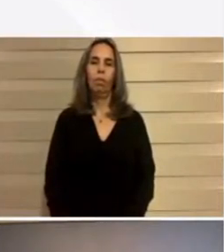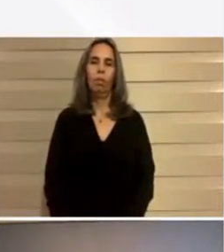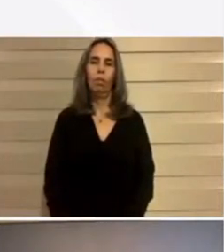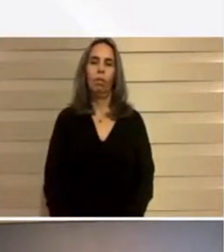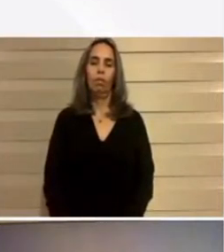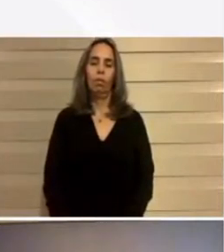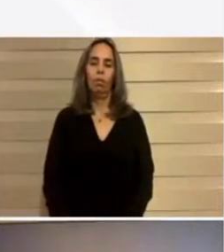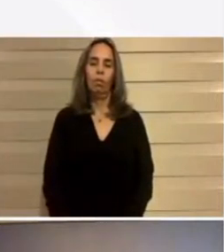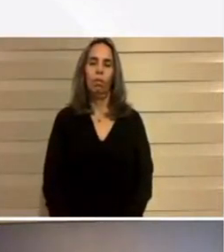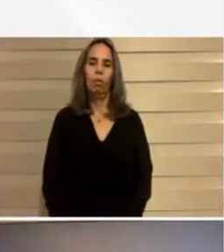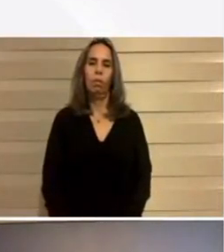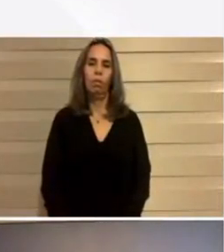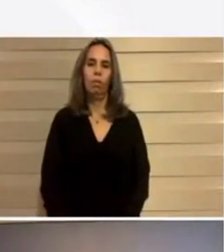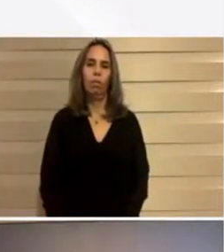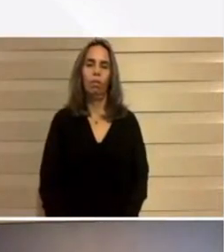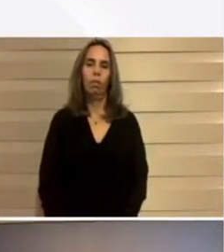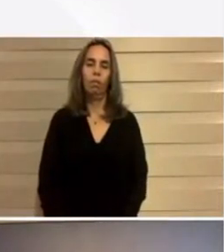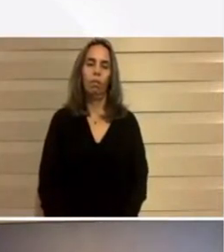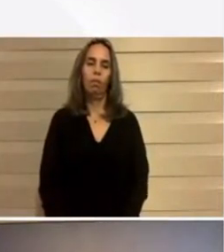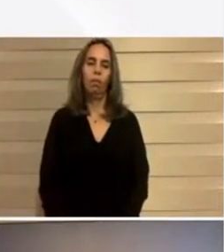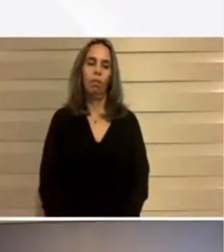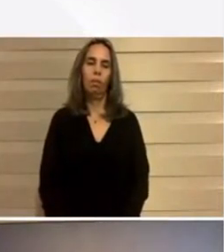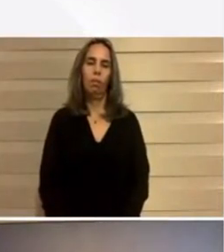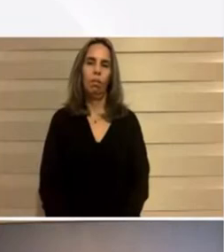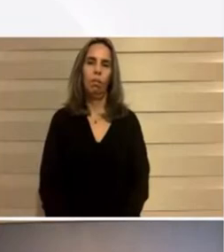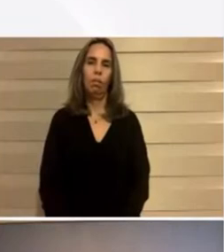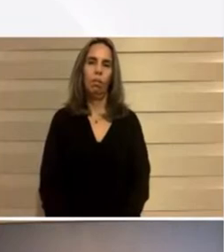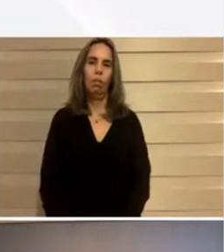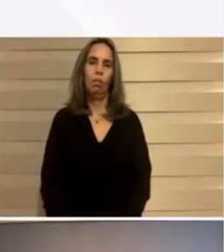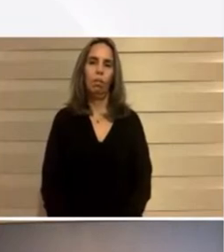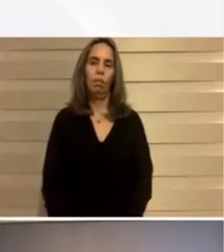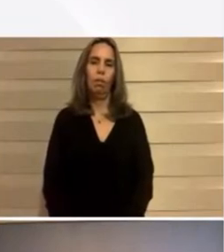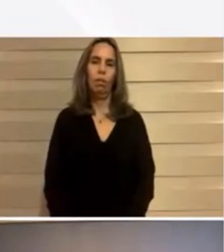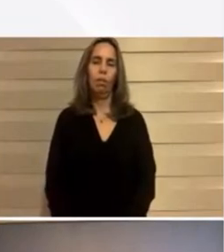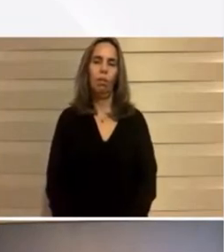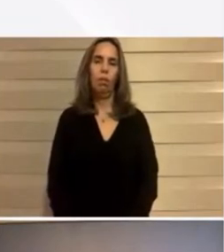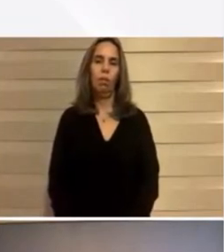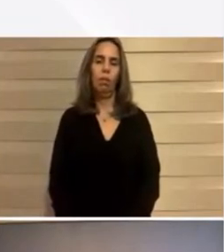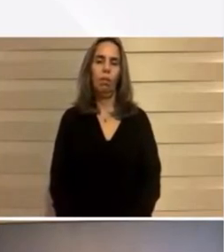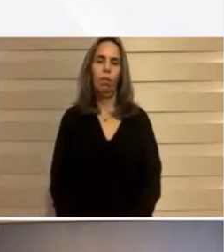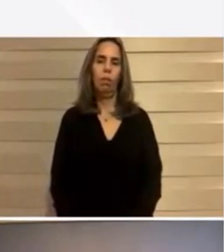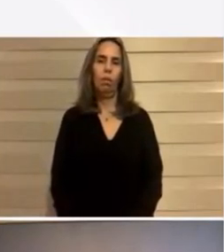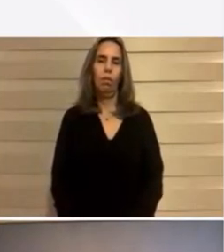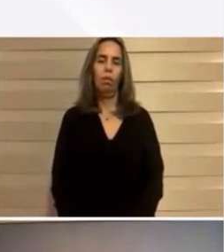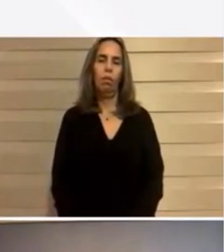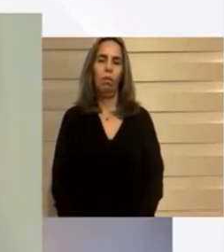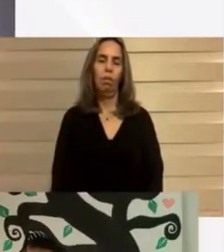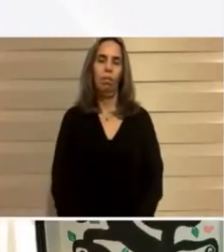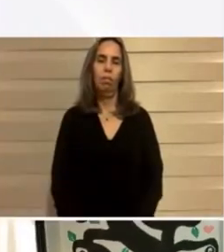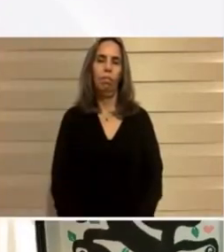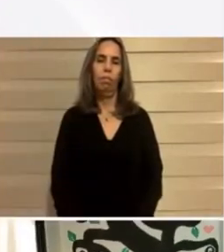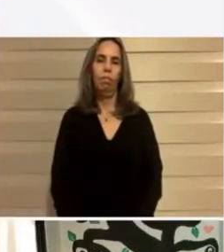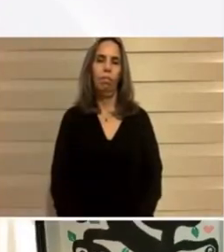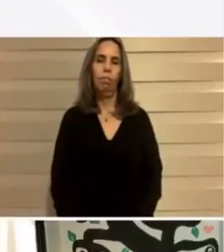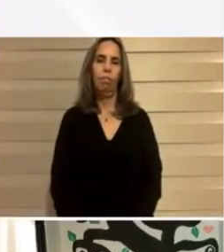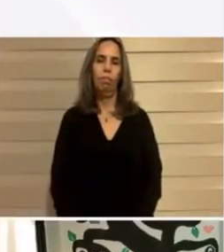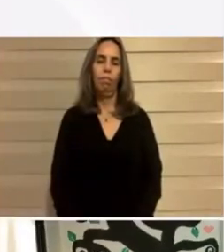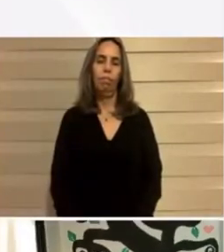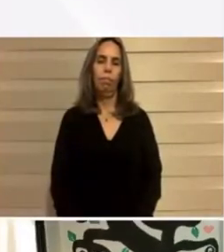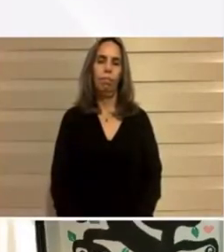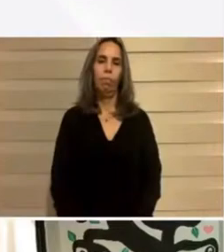pandemia. Mi pregunta es, ¿cómo podemos aprovechar los aprendizajes que tienen los museos desde casa?